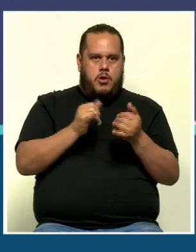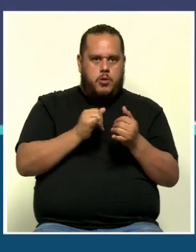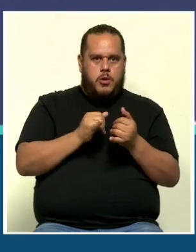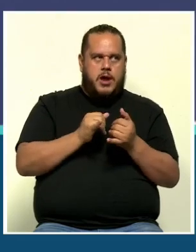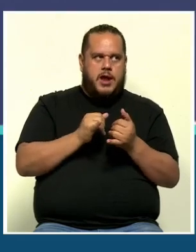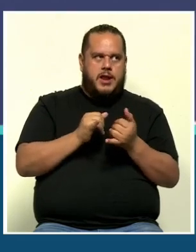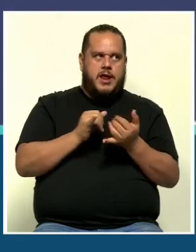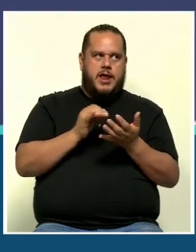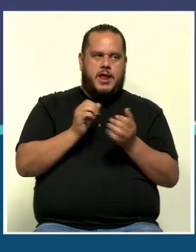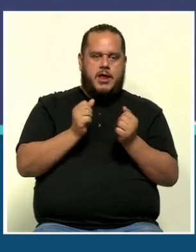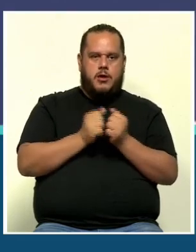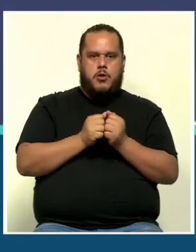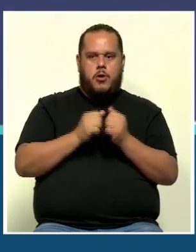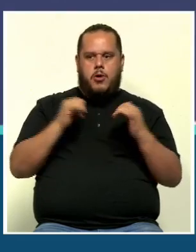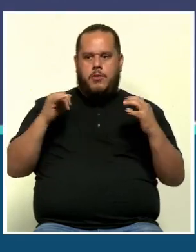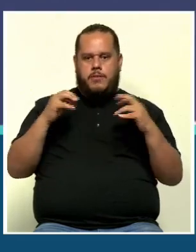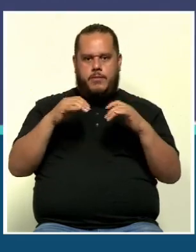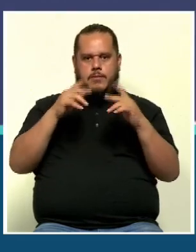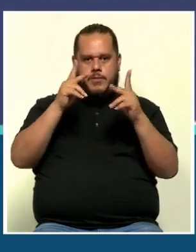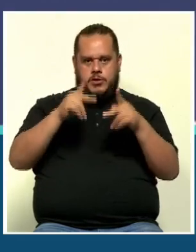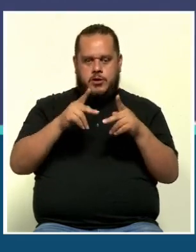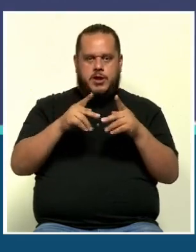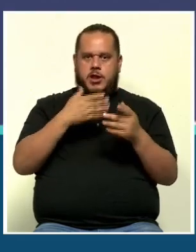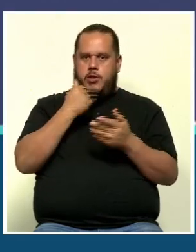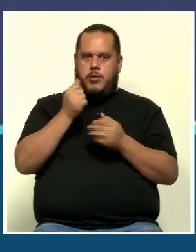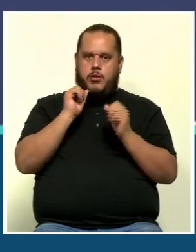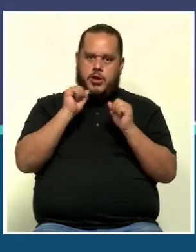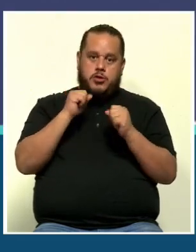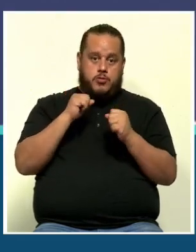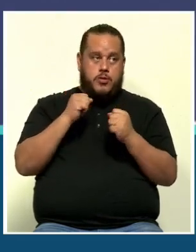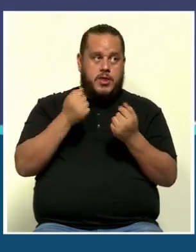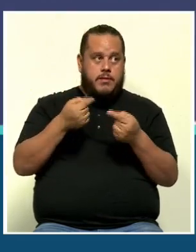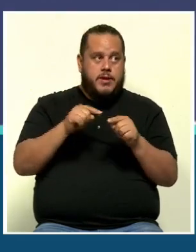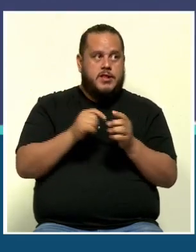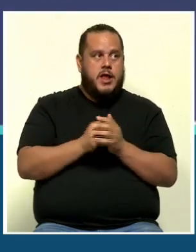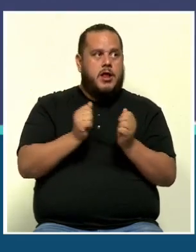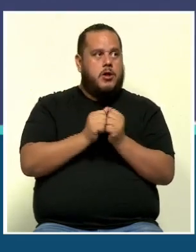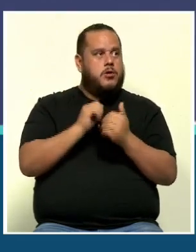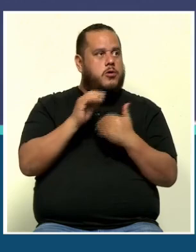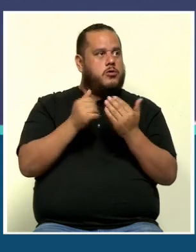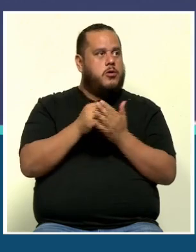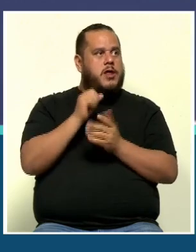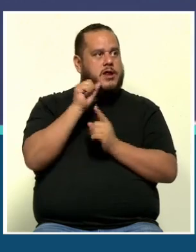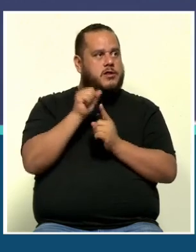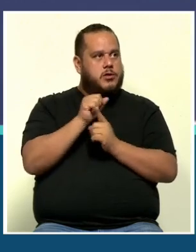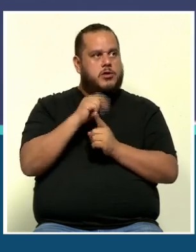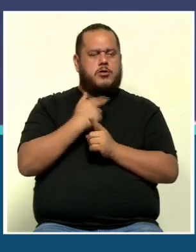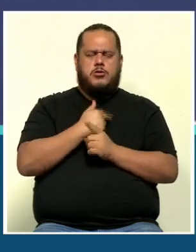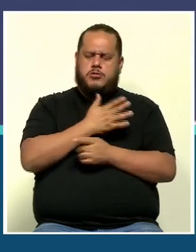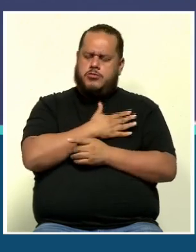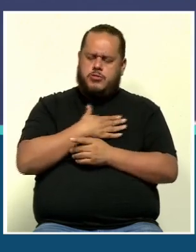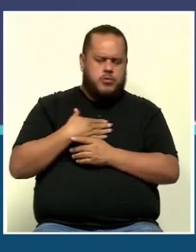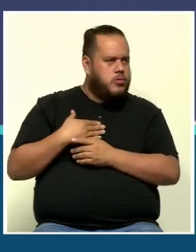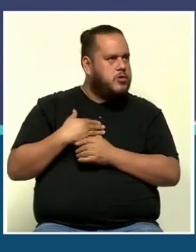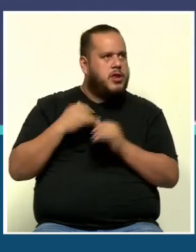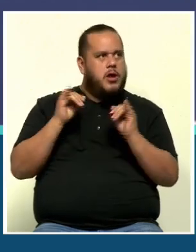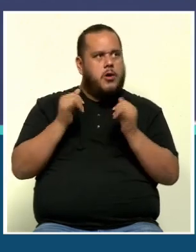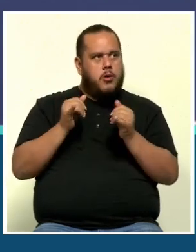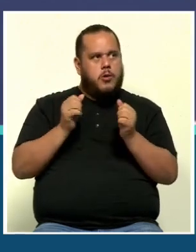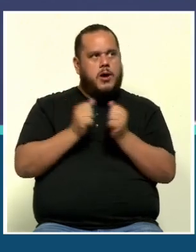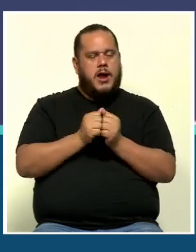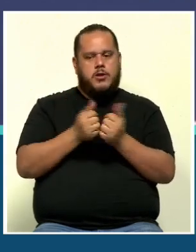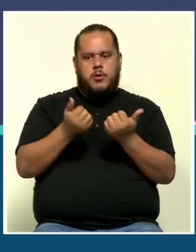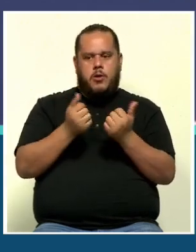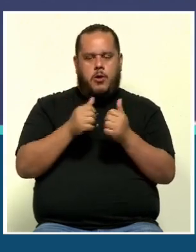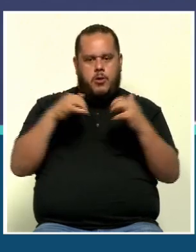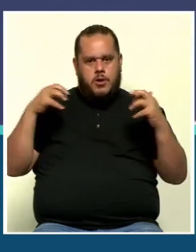pasar, con todas las medidas y por supuesto con todos los protocolos, pero a nosotros nos encanta jugar con afición, nos gusta mostrar nuestro